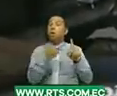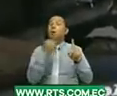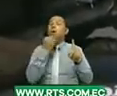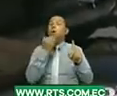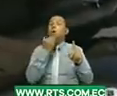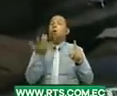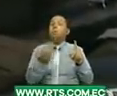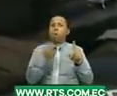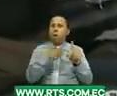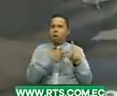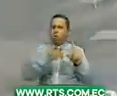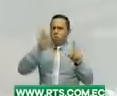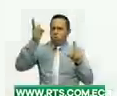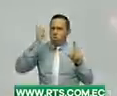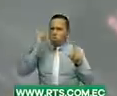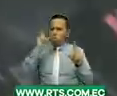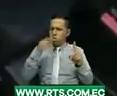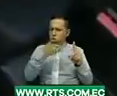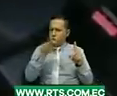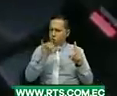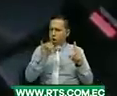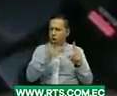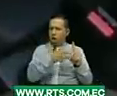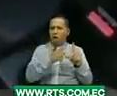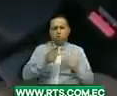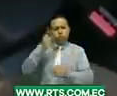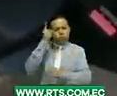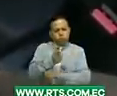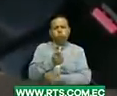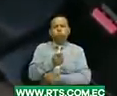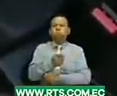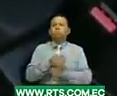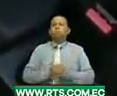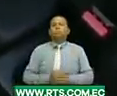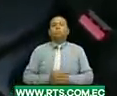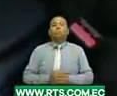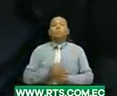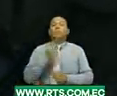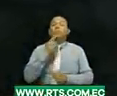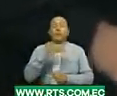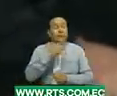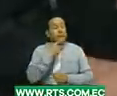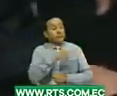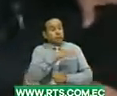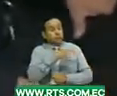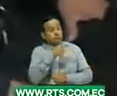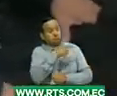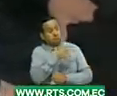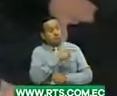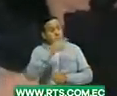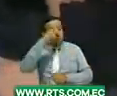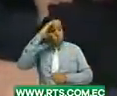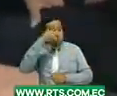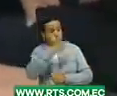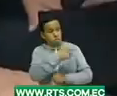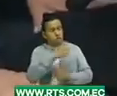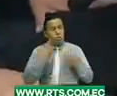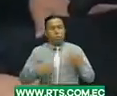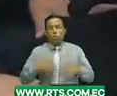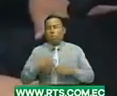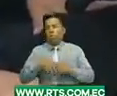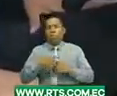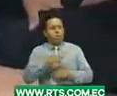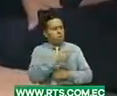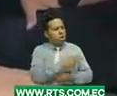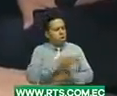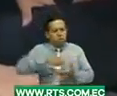la disciplina. Le cuento algo. El señor policía que está al lado suyo ha cometido un acto de indisciplina. No se ha